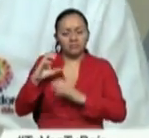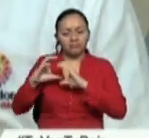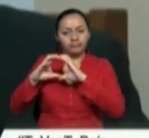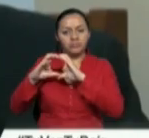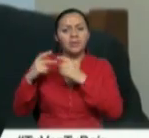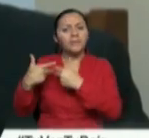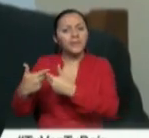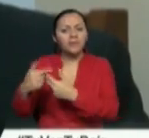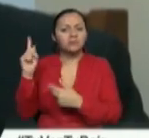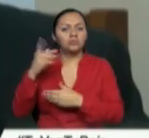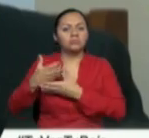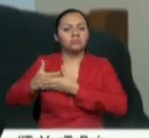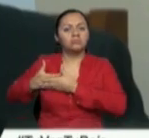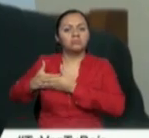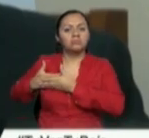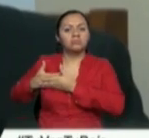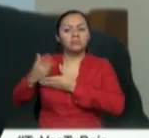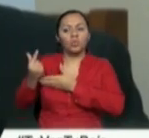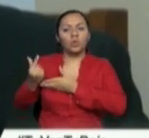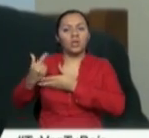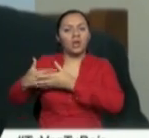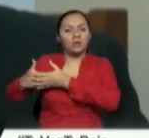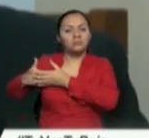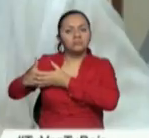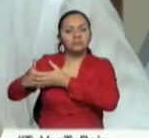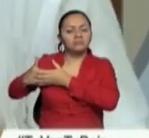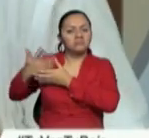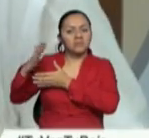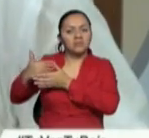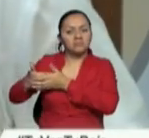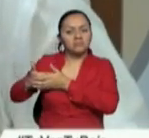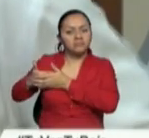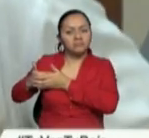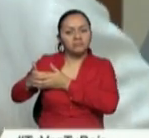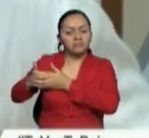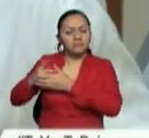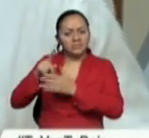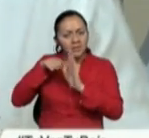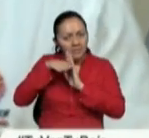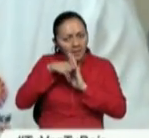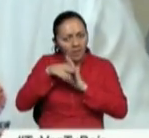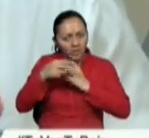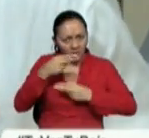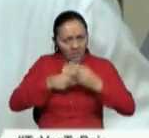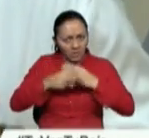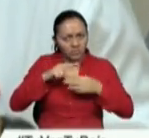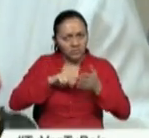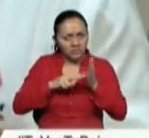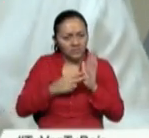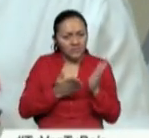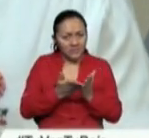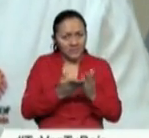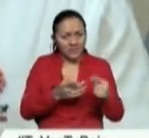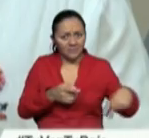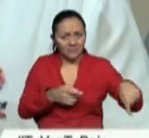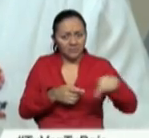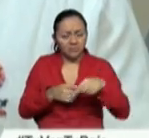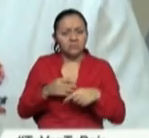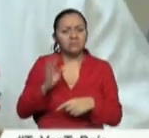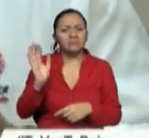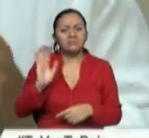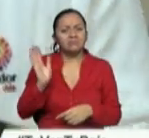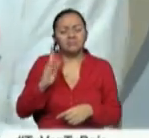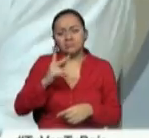de prestar porque ya tien suficientes utilidades pues con la venta de servicio pero el negocio del banco no es la venta de servicio no es cobrarle usted por su estado de cuenta